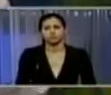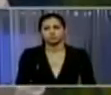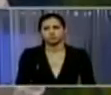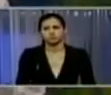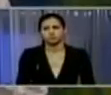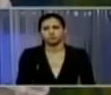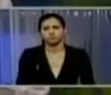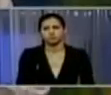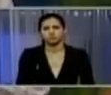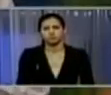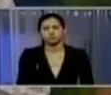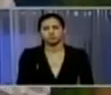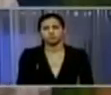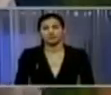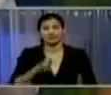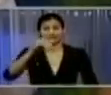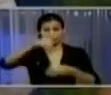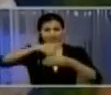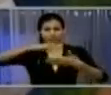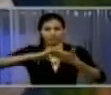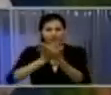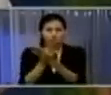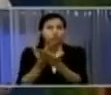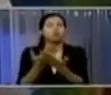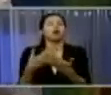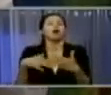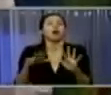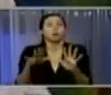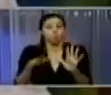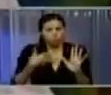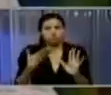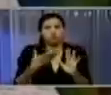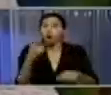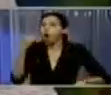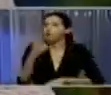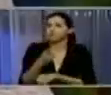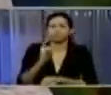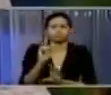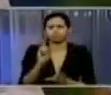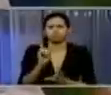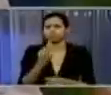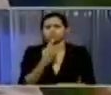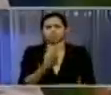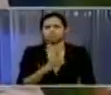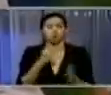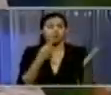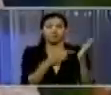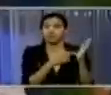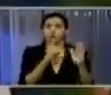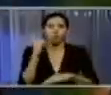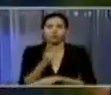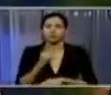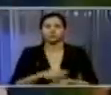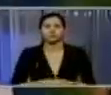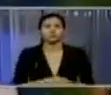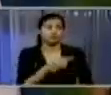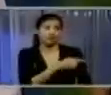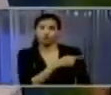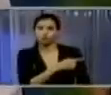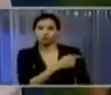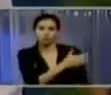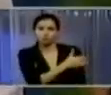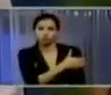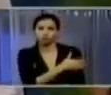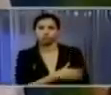el proceso de referéndum es una opción, no una obligación. Por donde ellos van,